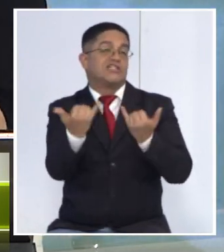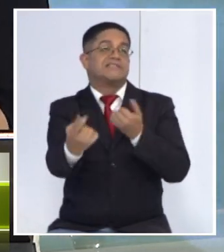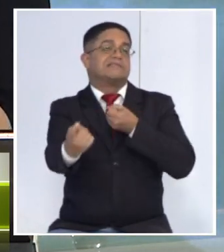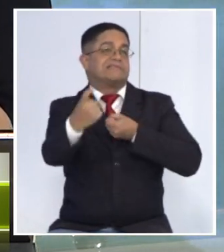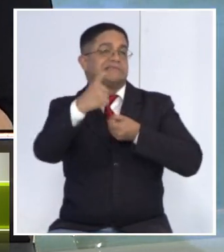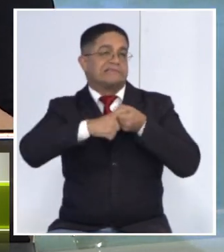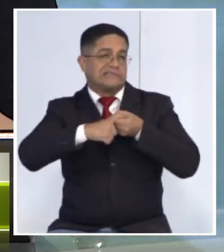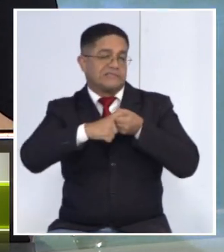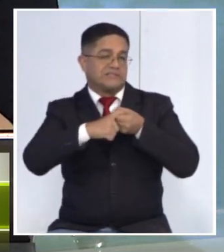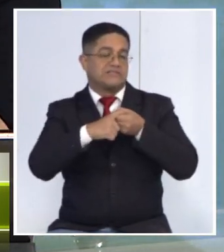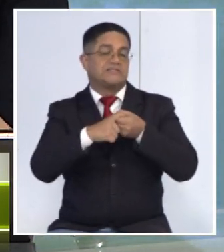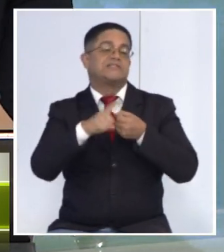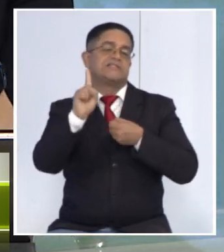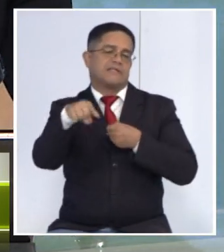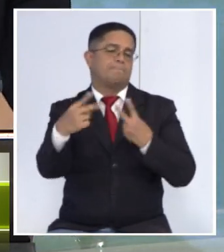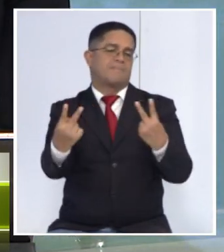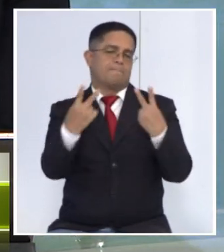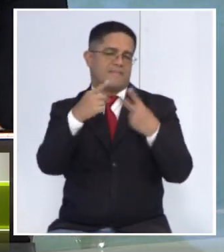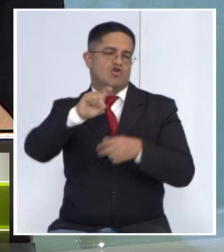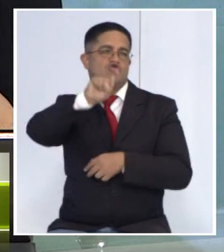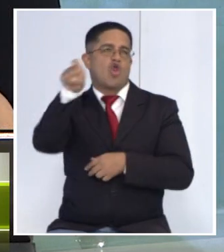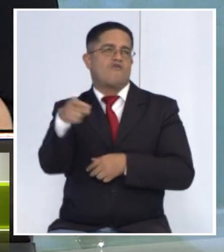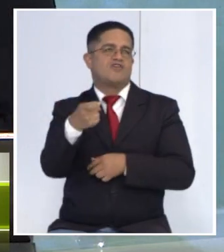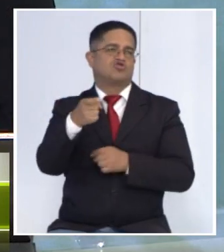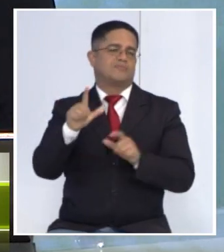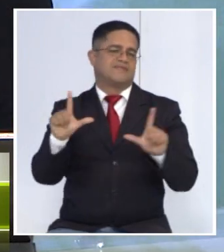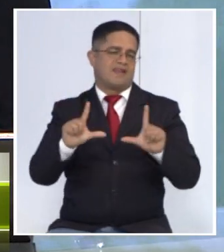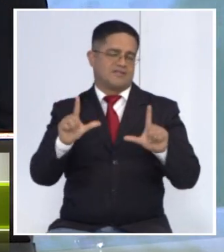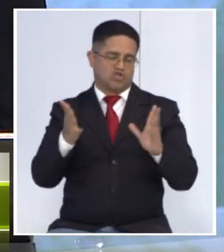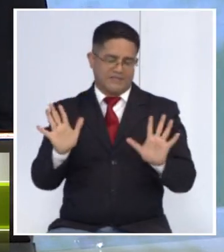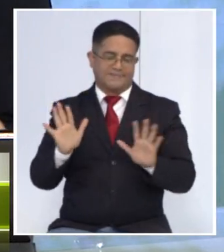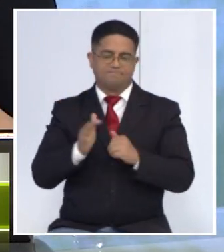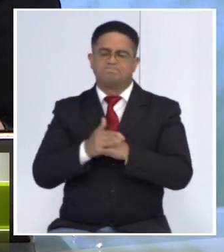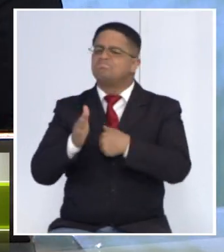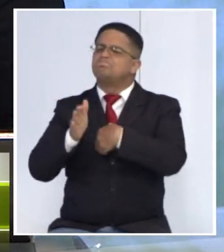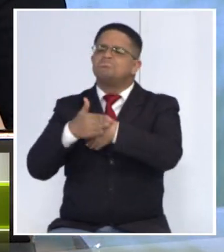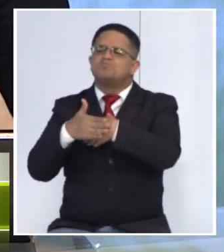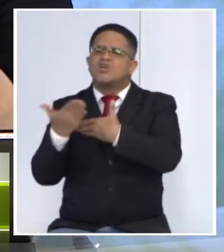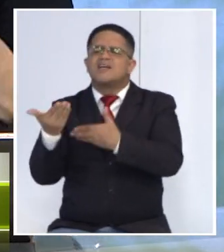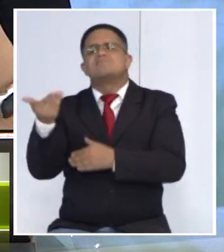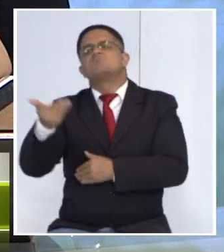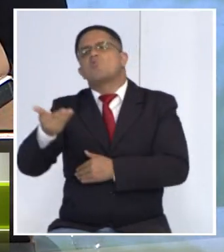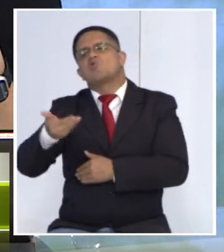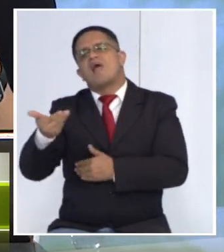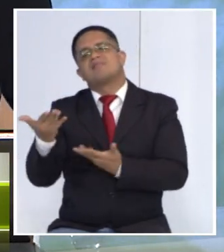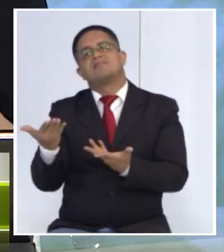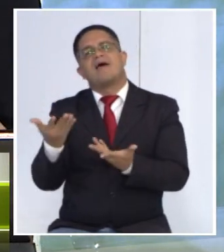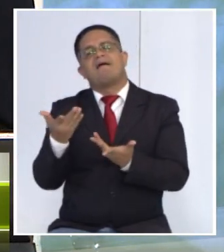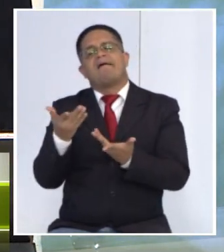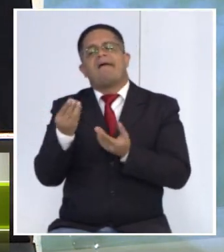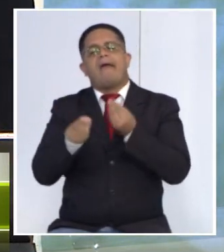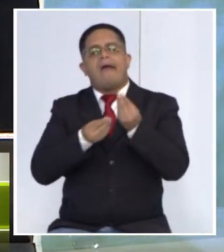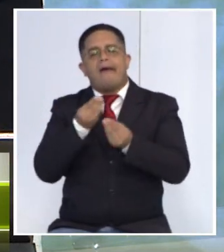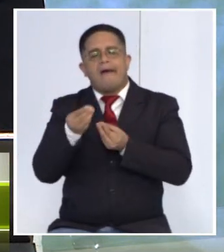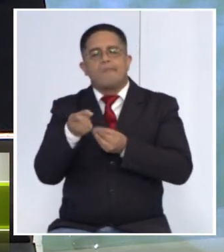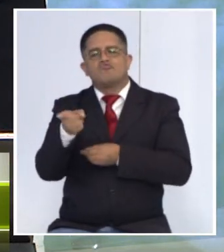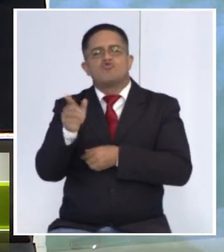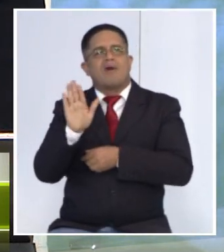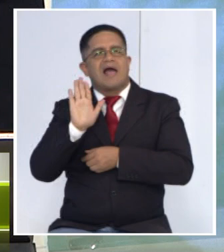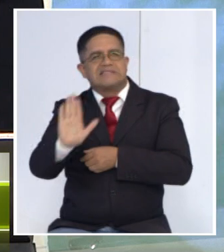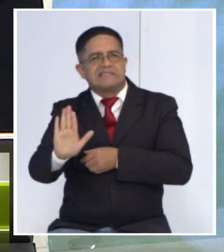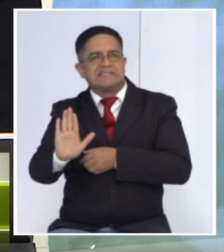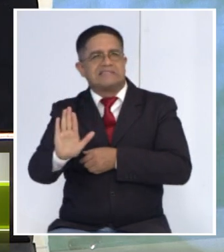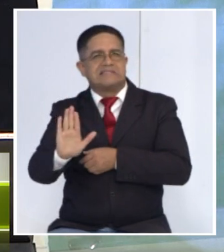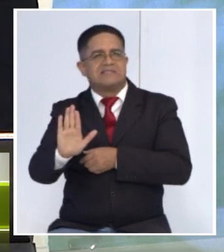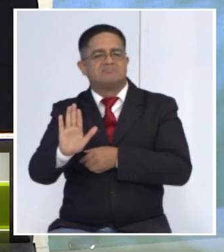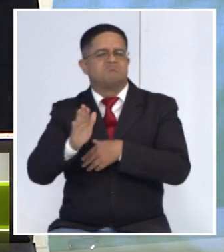nos están sintonizando a través de la pantalla de Globovisión. Doctora, ¿por qué es tan importante que lo hagamos de esta manera? ¿Por qué